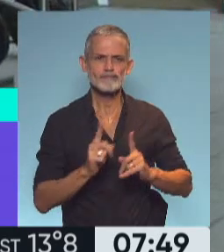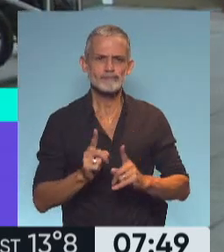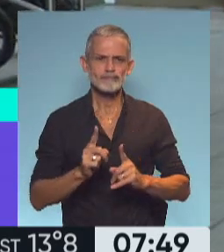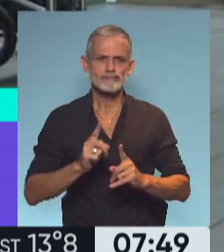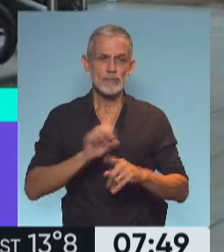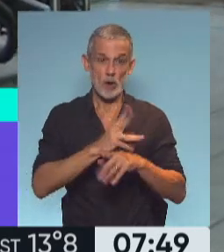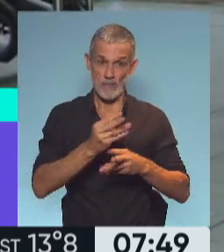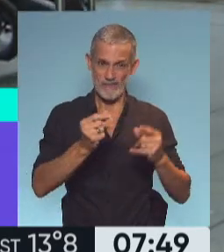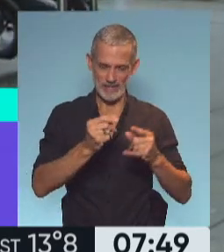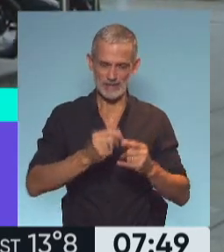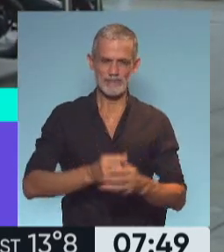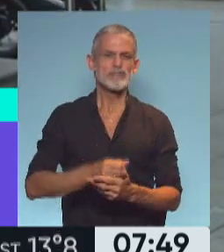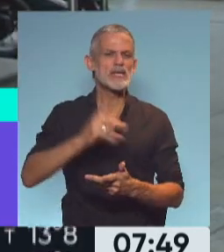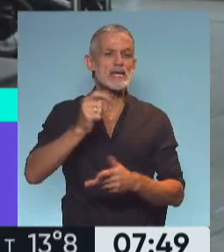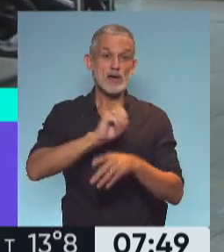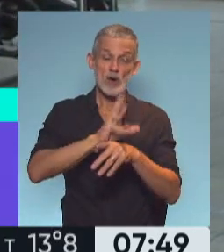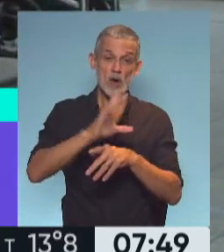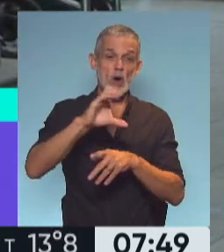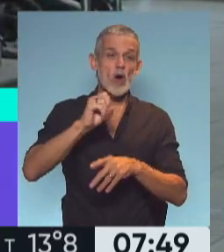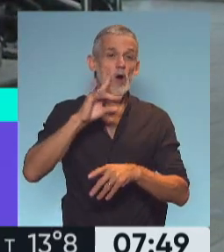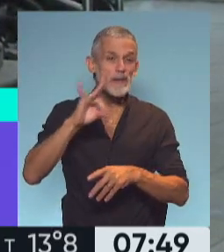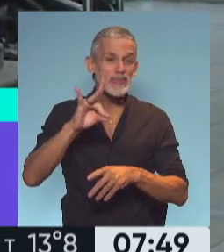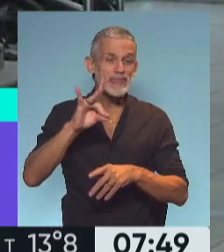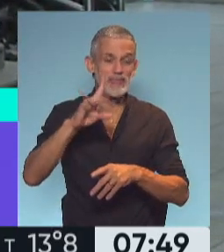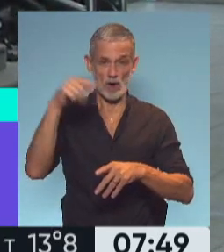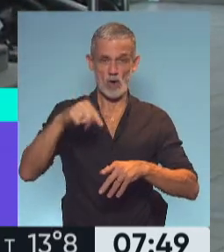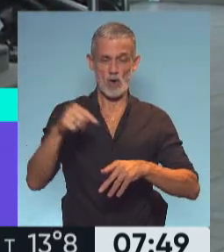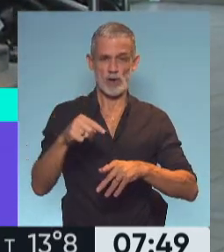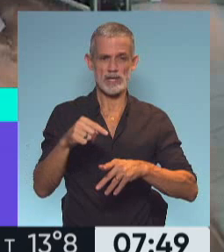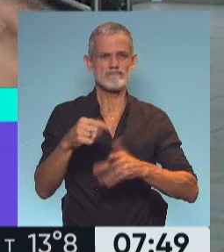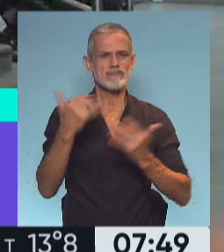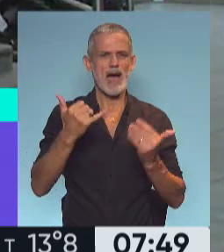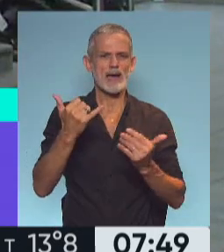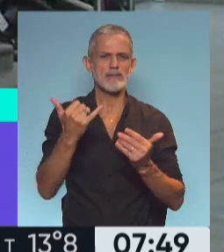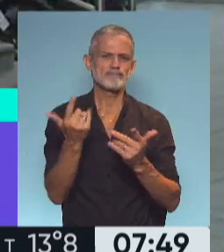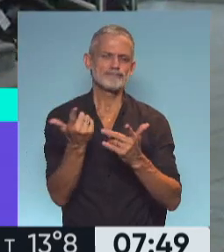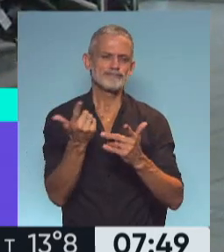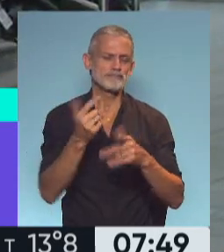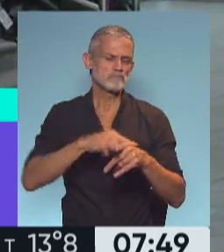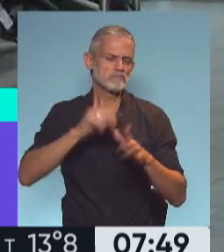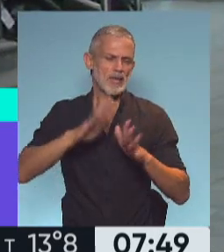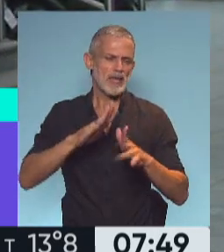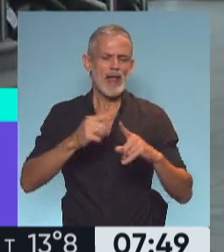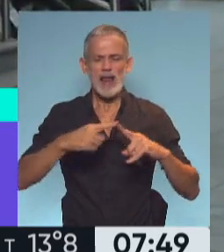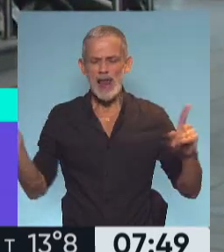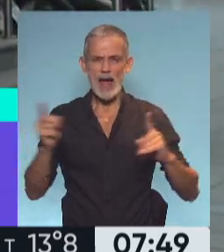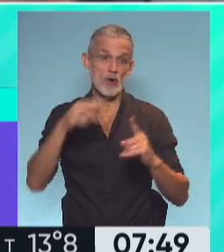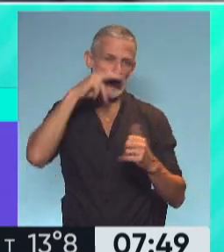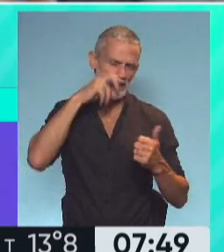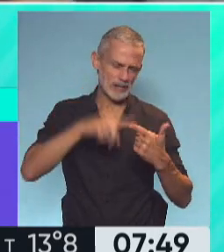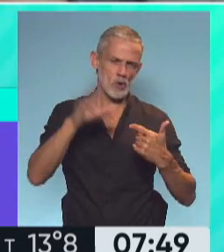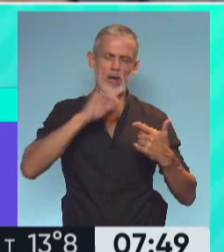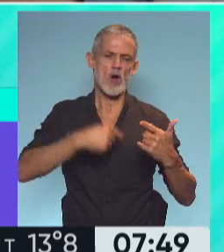la verdad es que el COVID, hoy como lo conocemos, puede tener consecuencias a largo plazo, tanto respiratorias